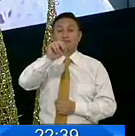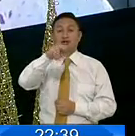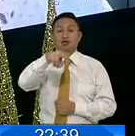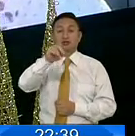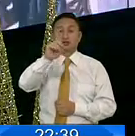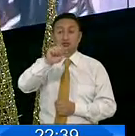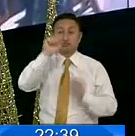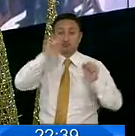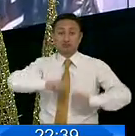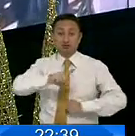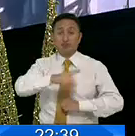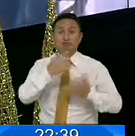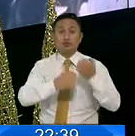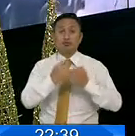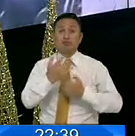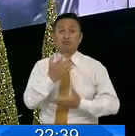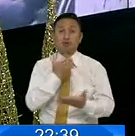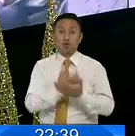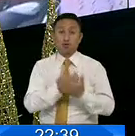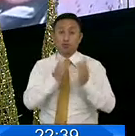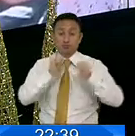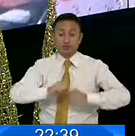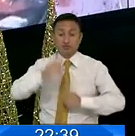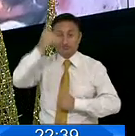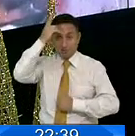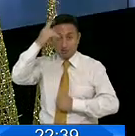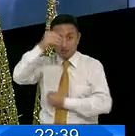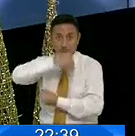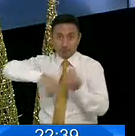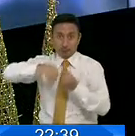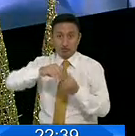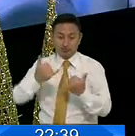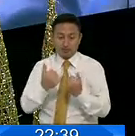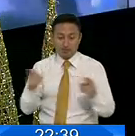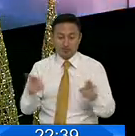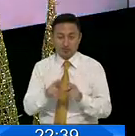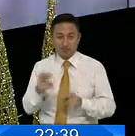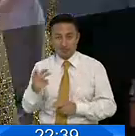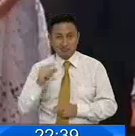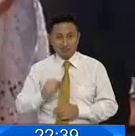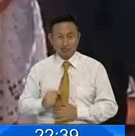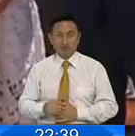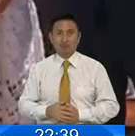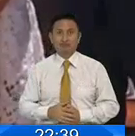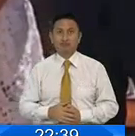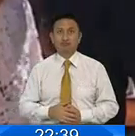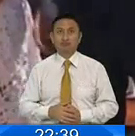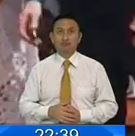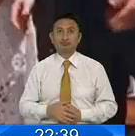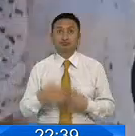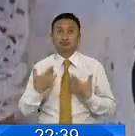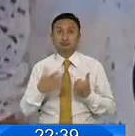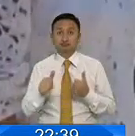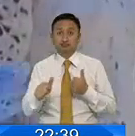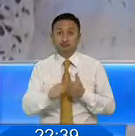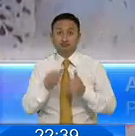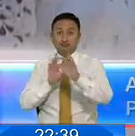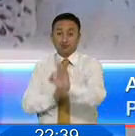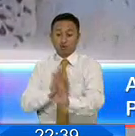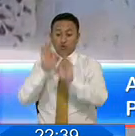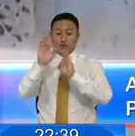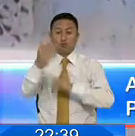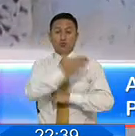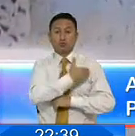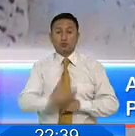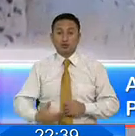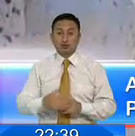crisis económica y renegociar la deuda externa. A continuación, los detalles. A pocas horas para asumir el mandato, el presidente electo